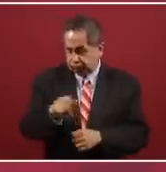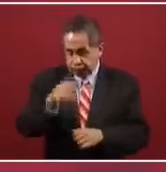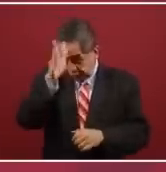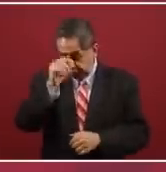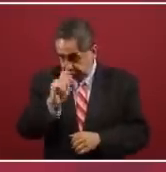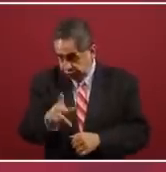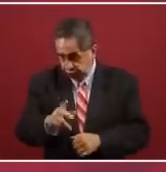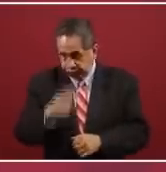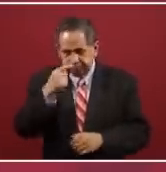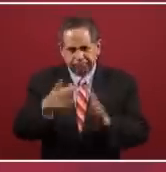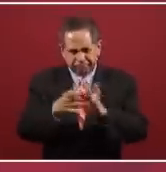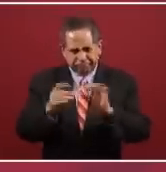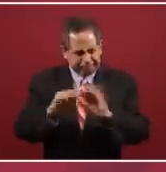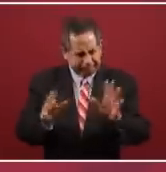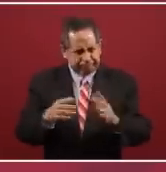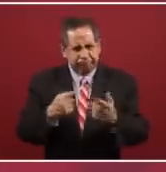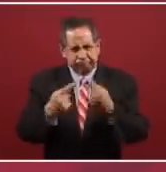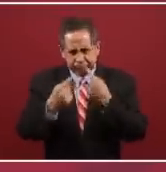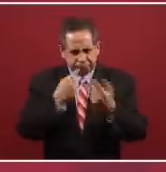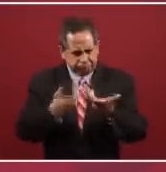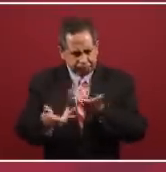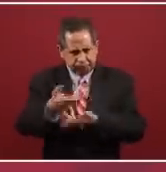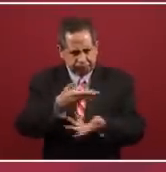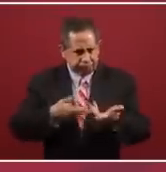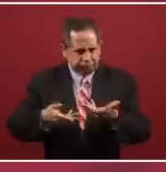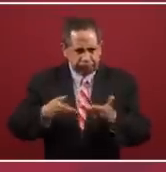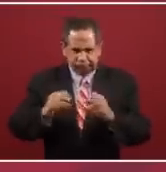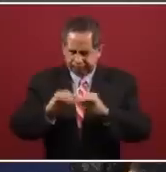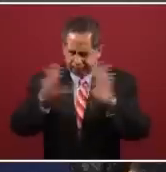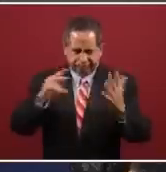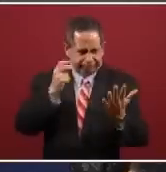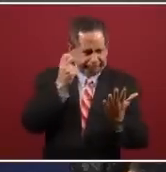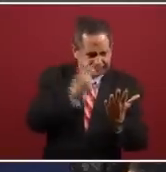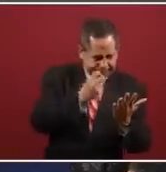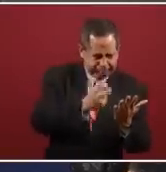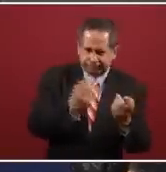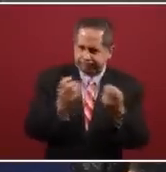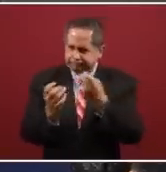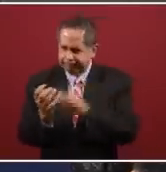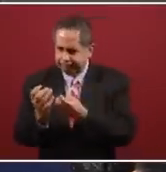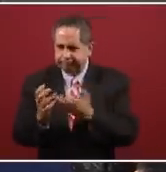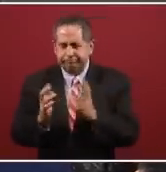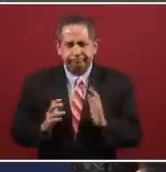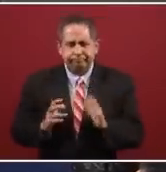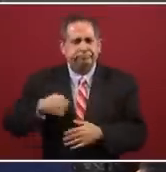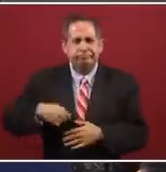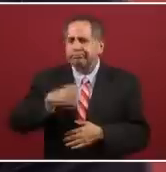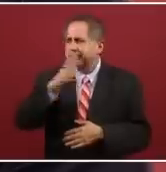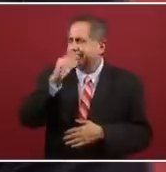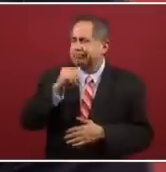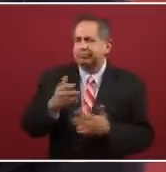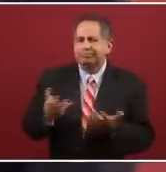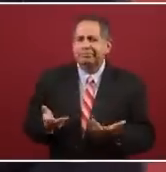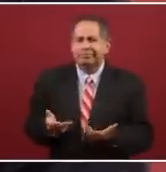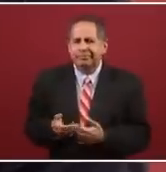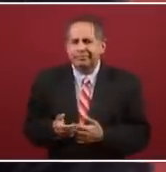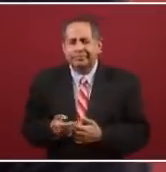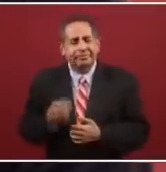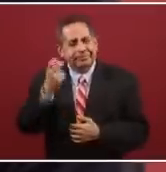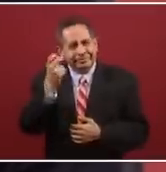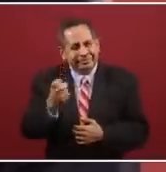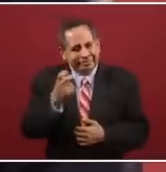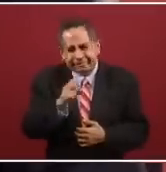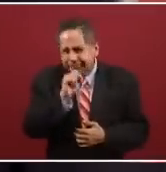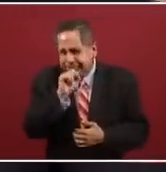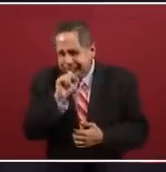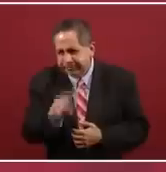parece, para que se tengan los elementos. Pero no podíamos nosotros,